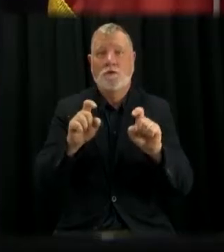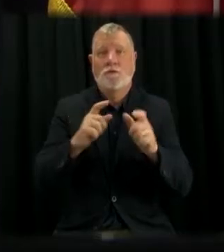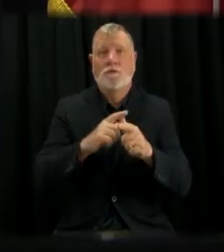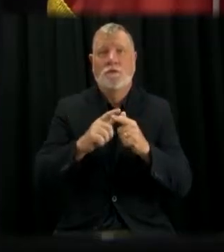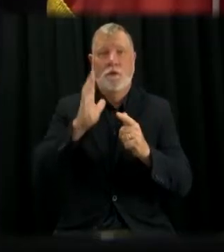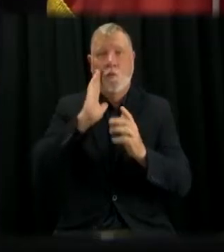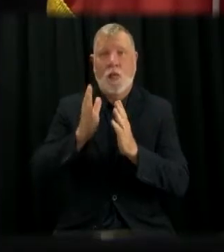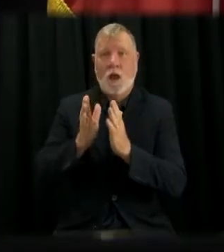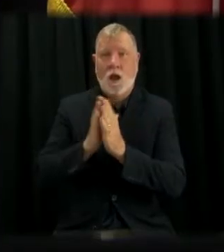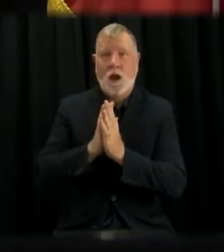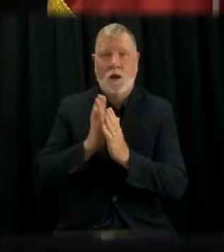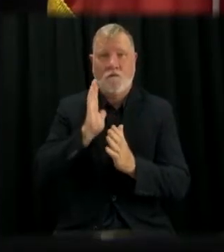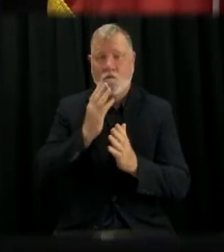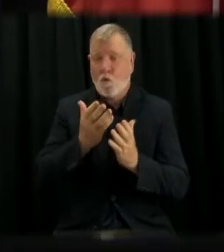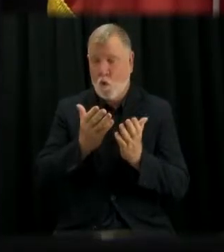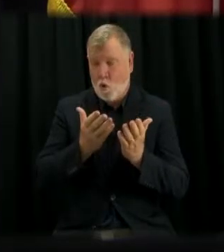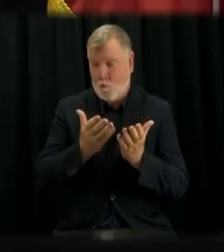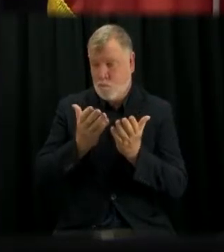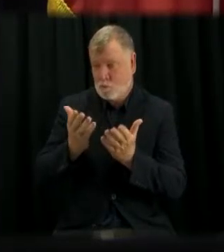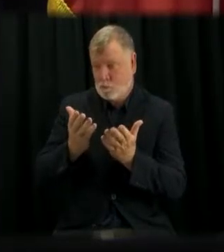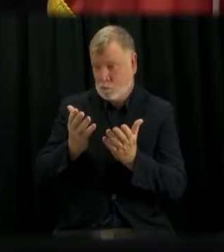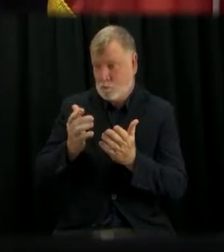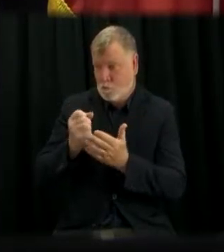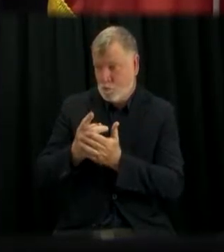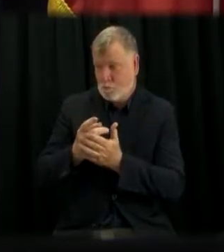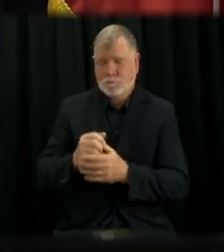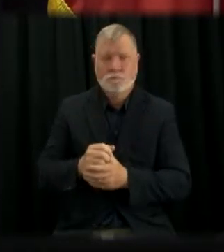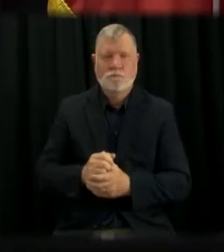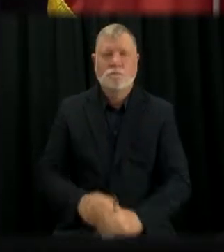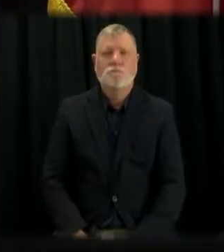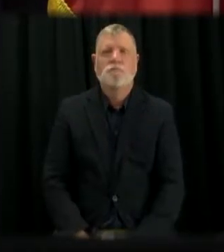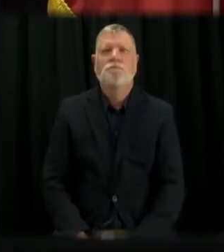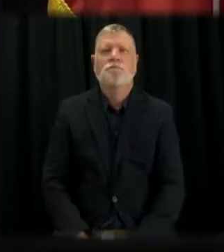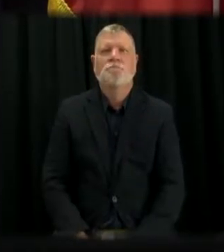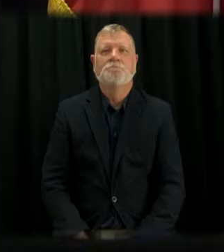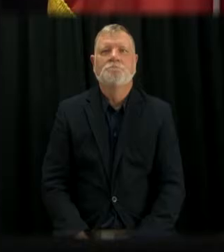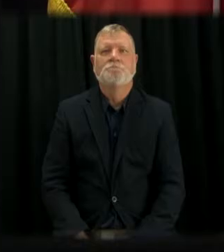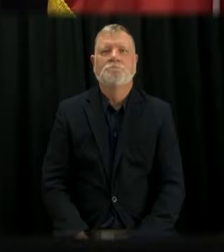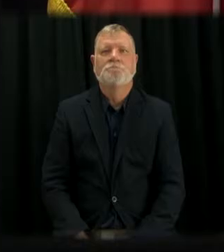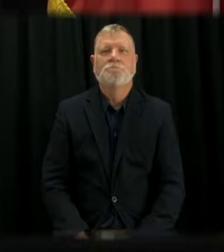preguntas, quisiera pedir una moción para aprobar estas mociones, estas 6 minutos.